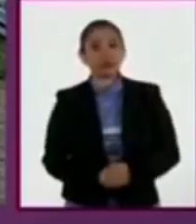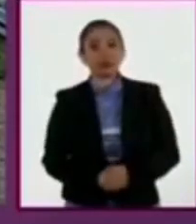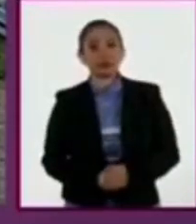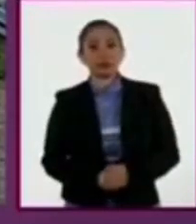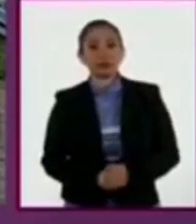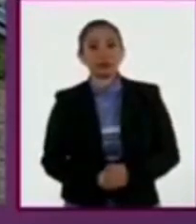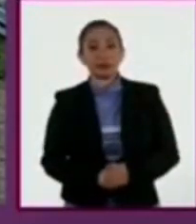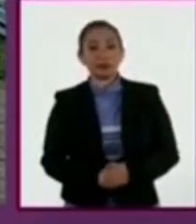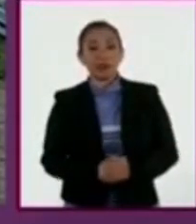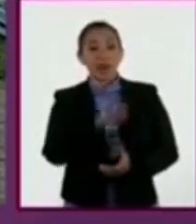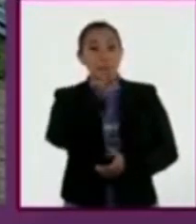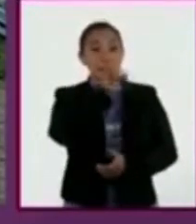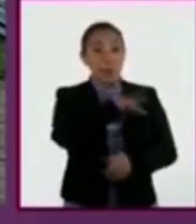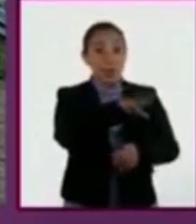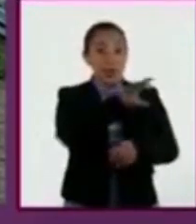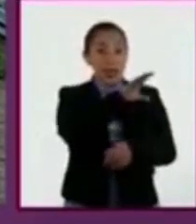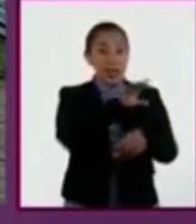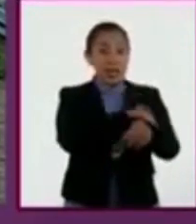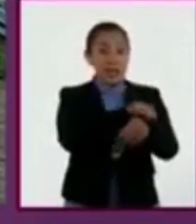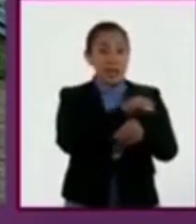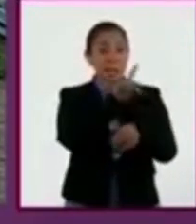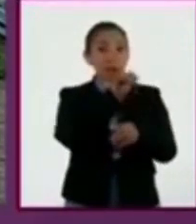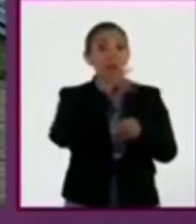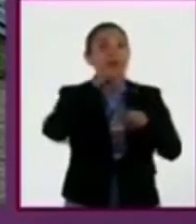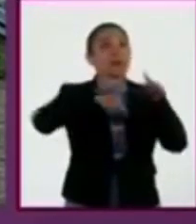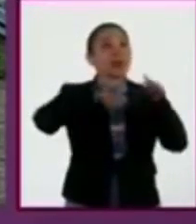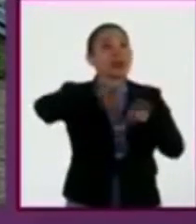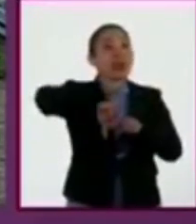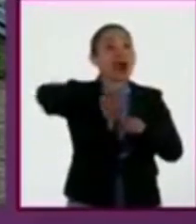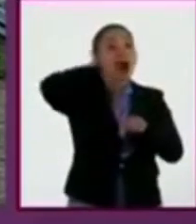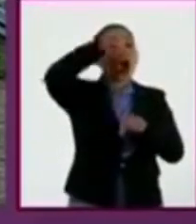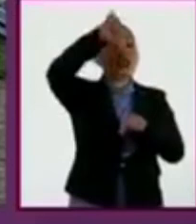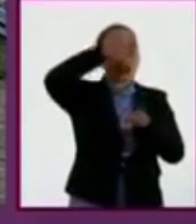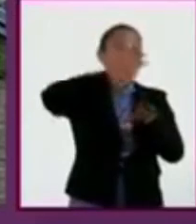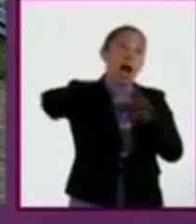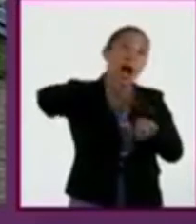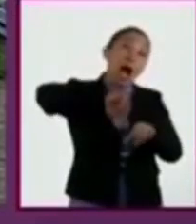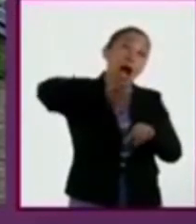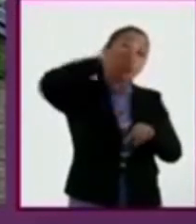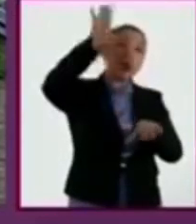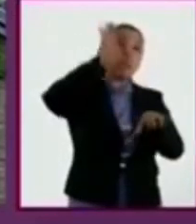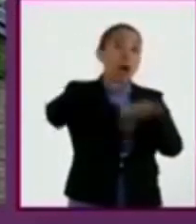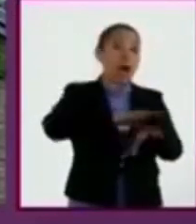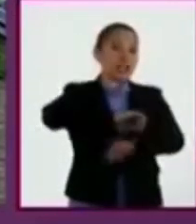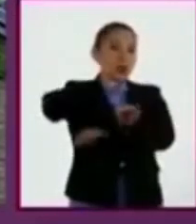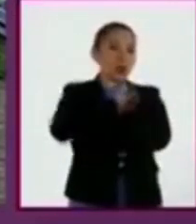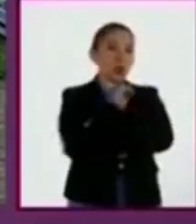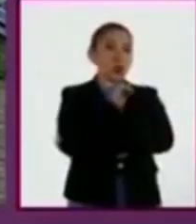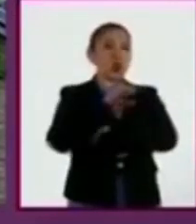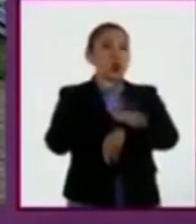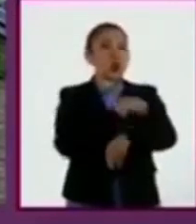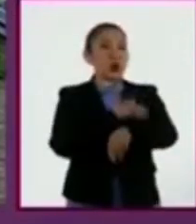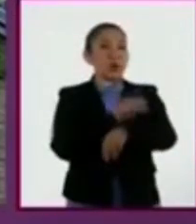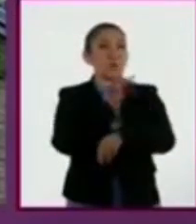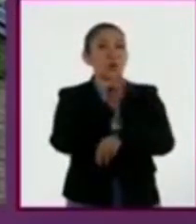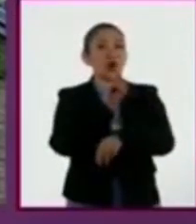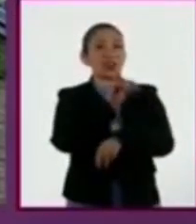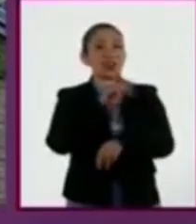La energía potencial depende de la altura, es decir, a mayor altura, mayor energía potencial.